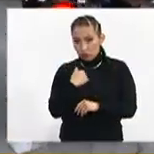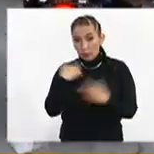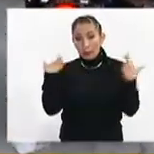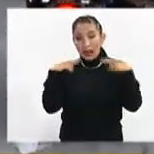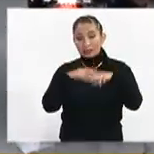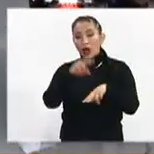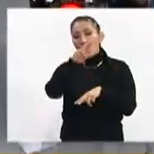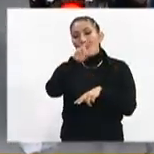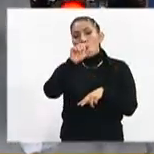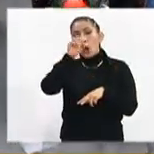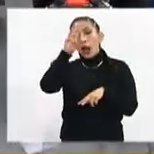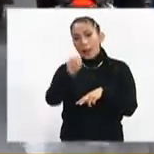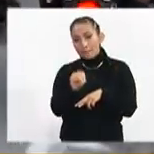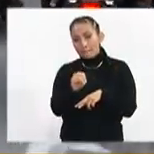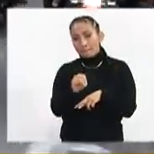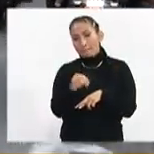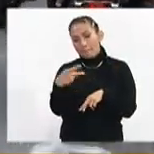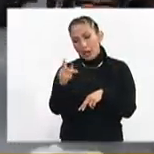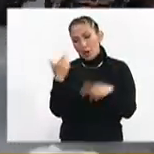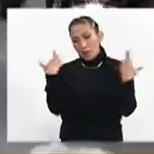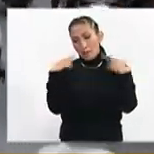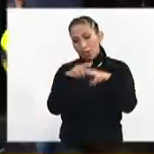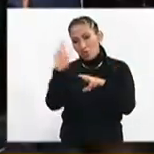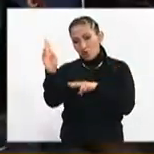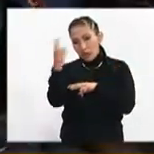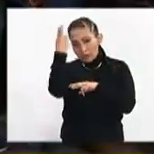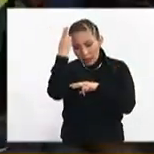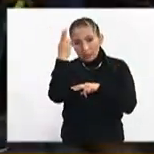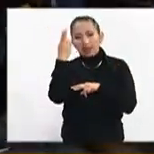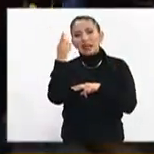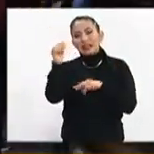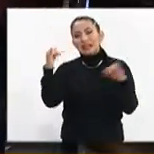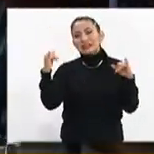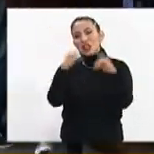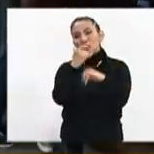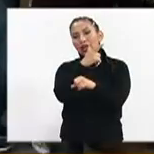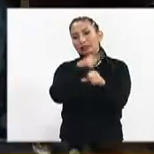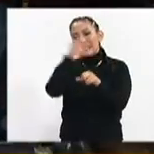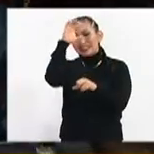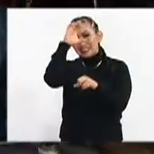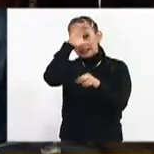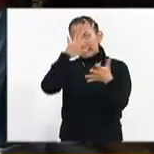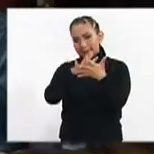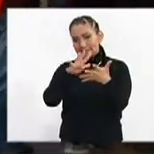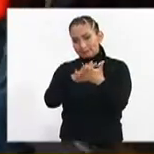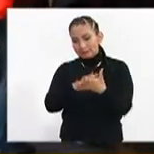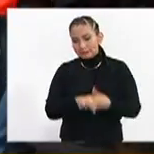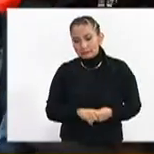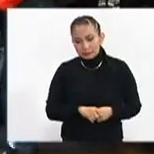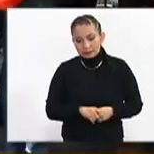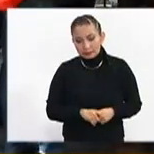profesora de la UAM, pero soy profesora universitaria y del Instituto Nacional de Ciencias Penales.